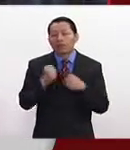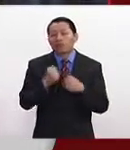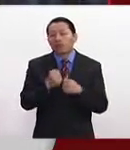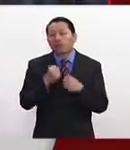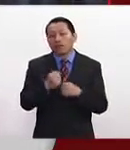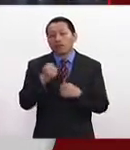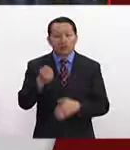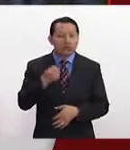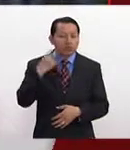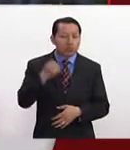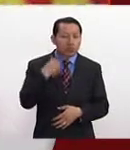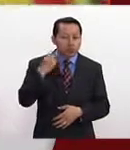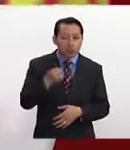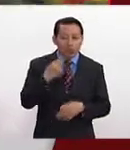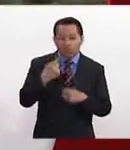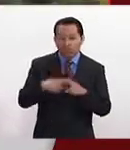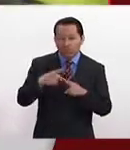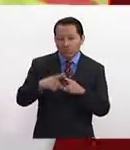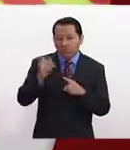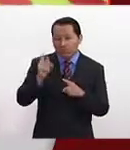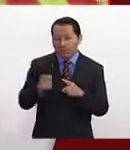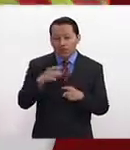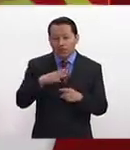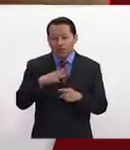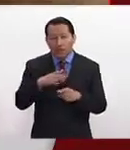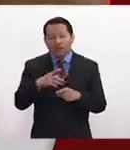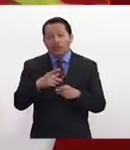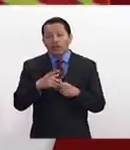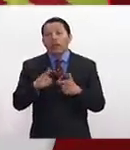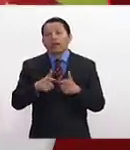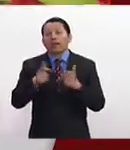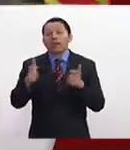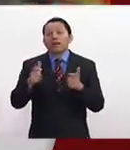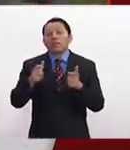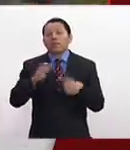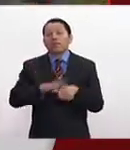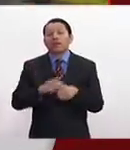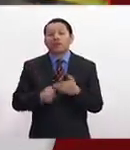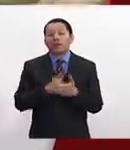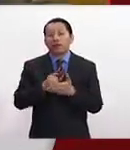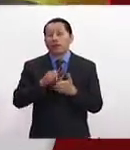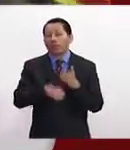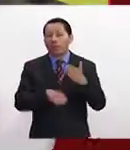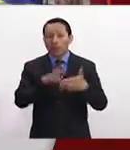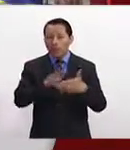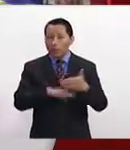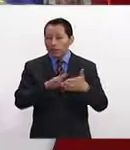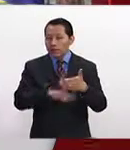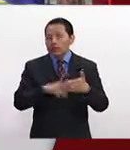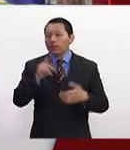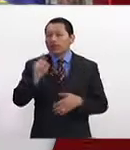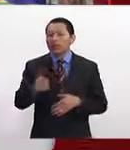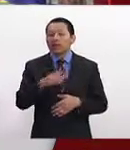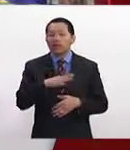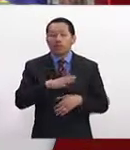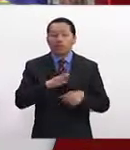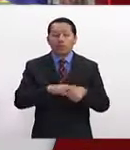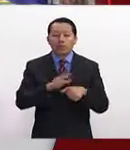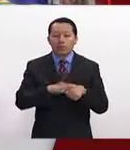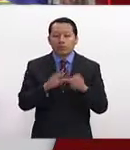este discurso nacionalista. Y por ejemplo, las grandes ciudades, ¿no? O sea, por ejemplo, Barcelona, pues es donde existen